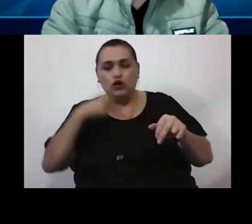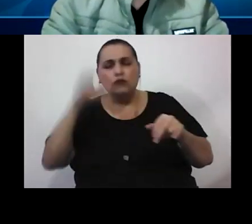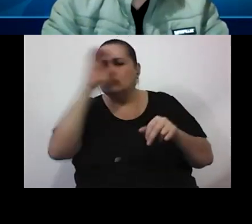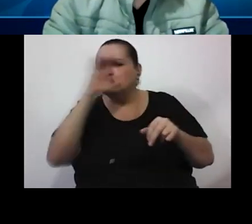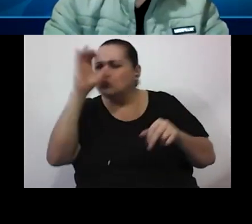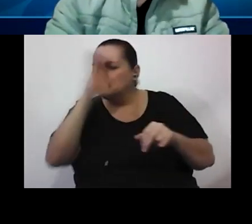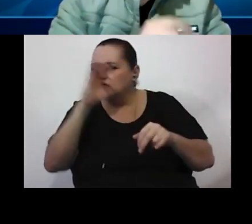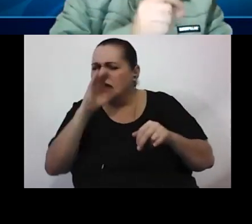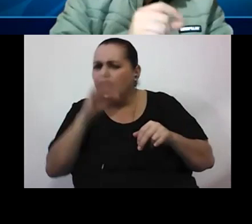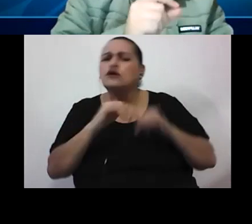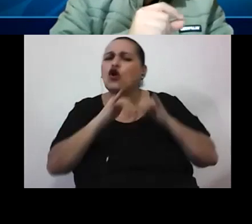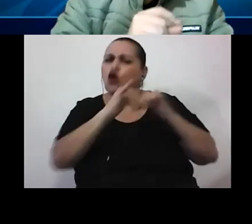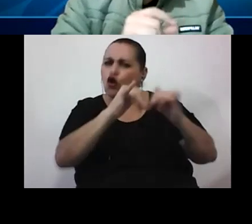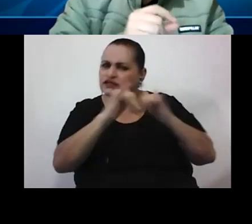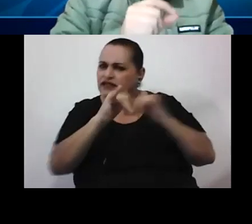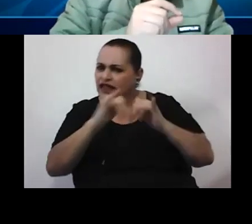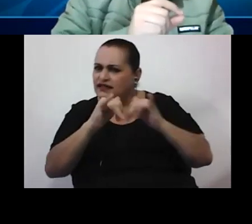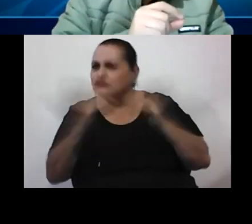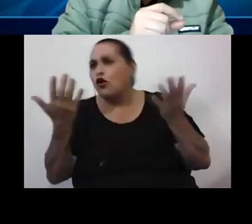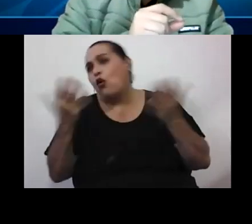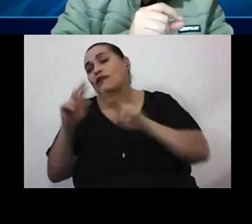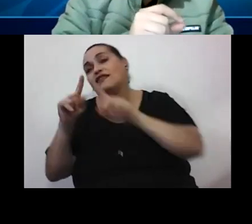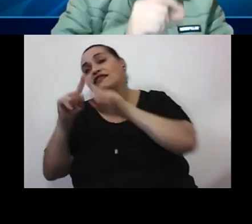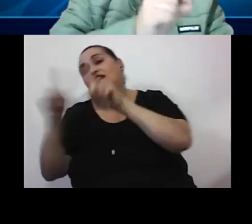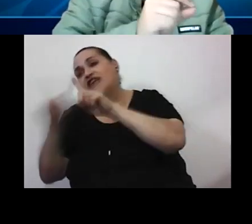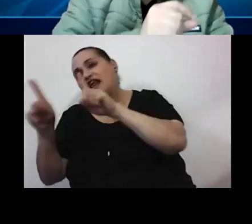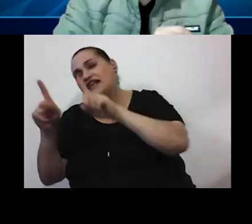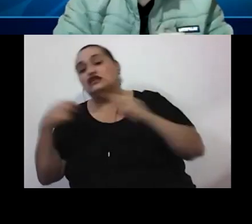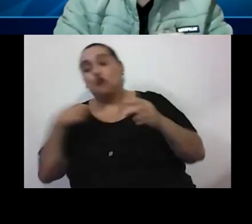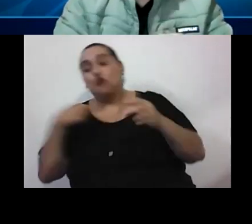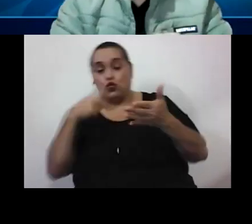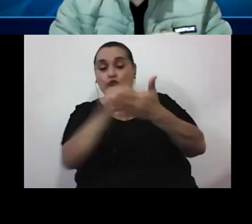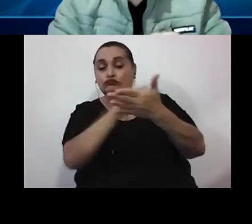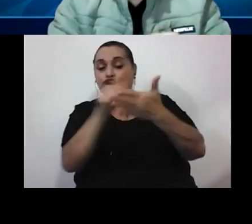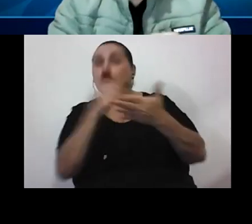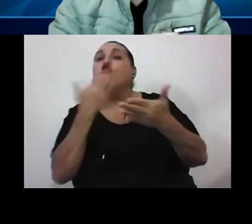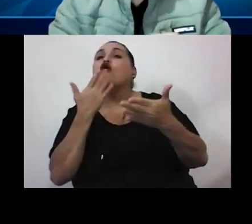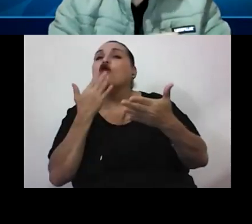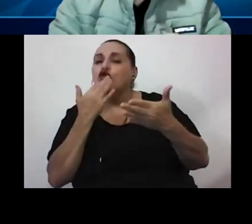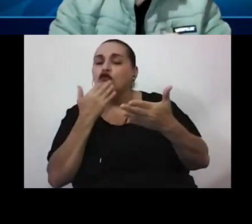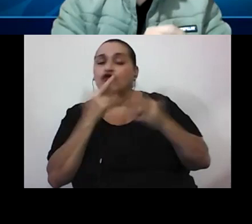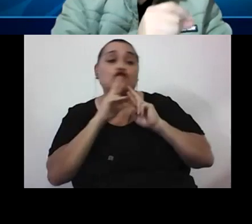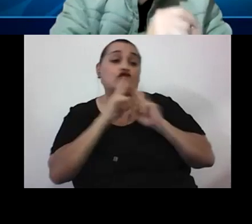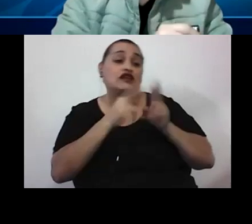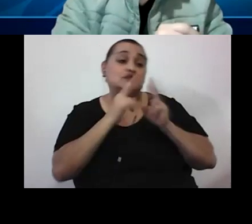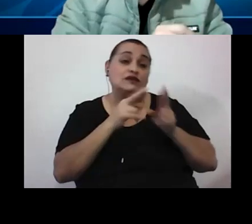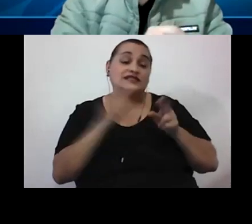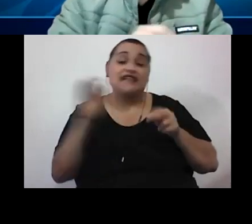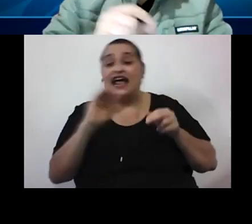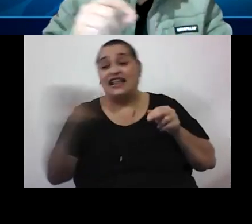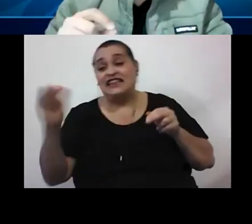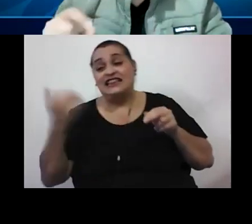buscar diferencias. Uno pudiera marcar con un colorcito las respuestas de la niña y el niño que yo